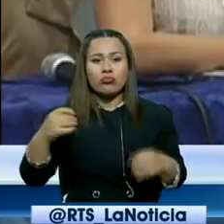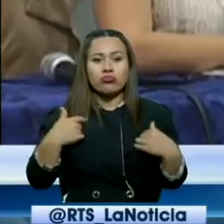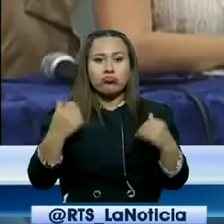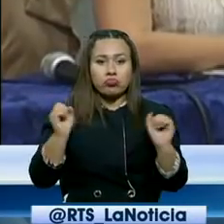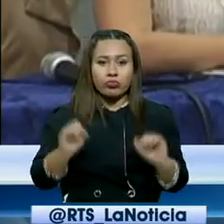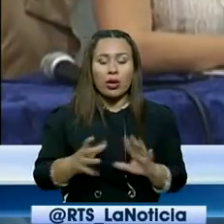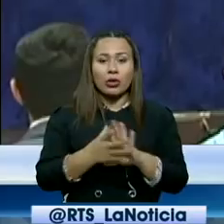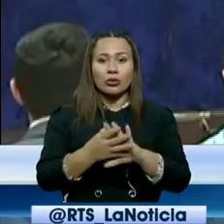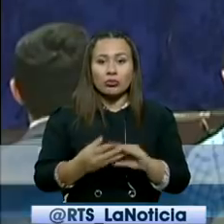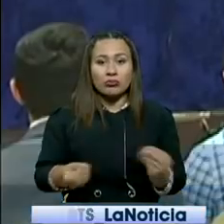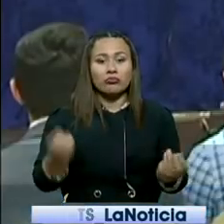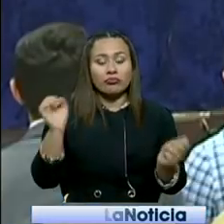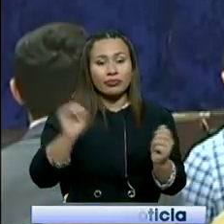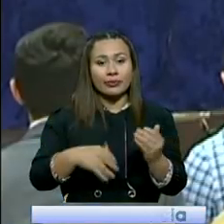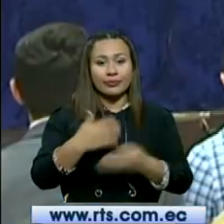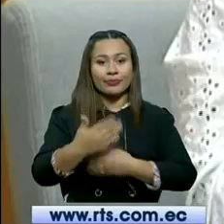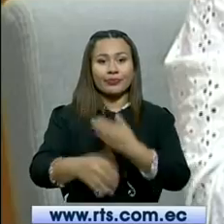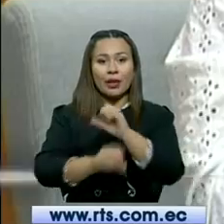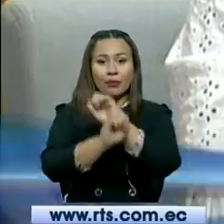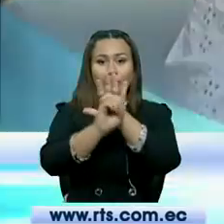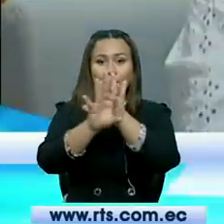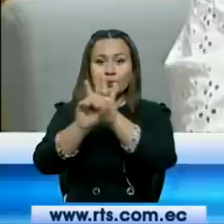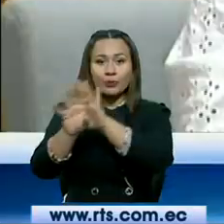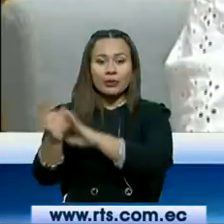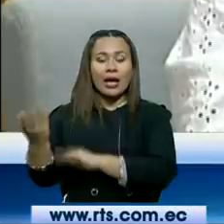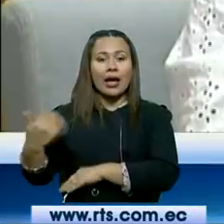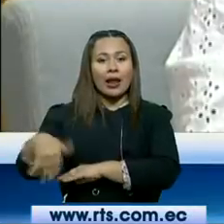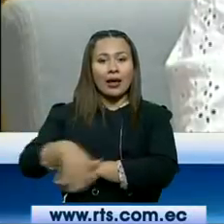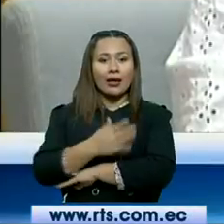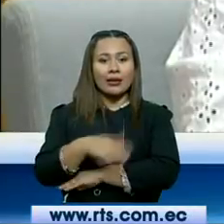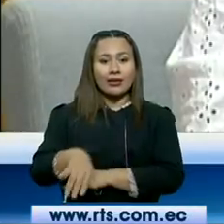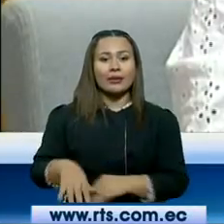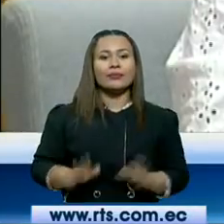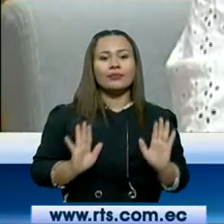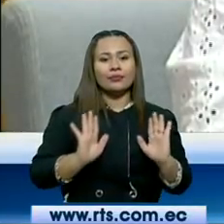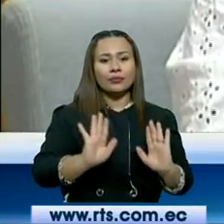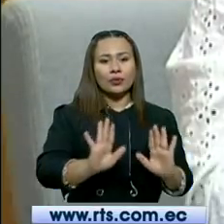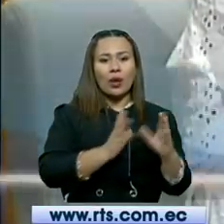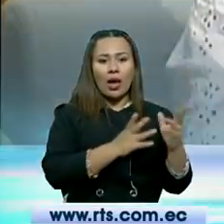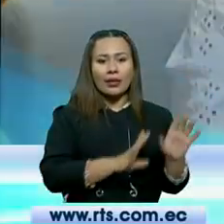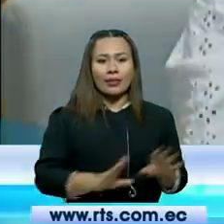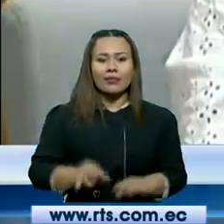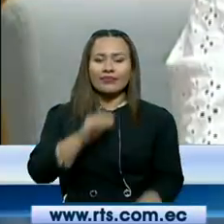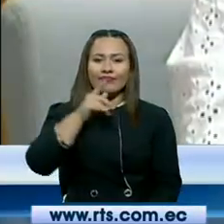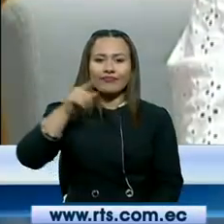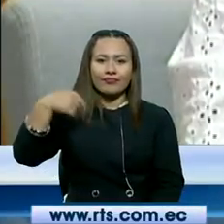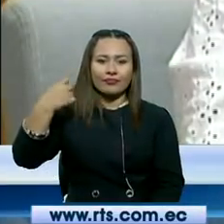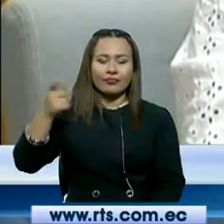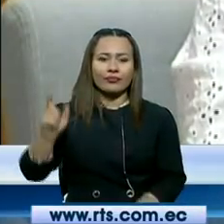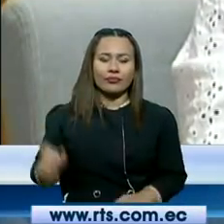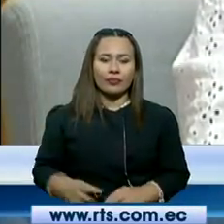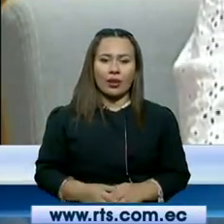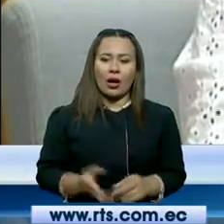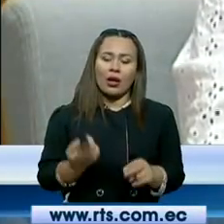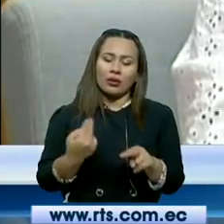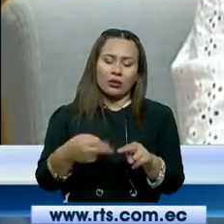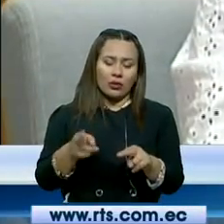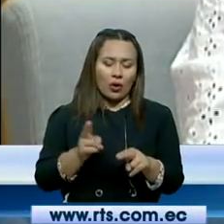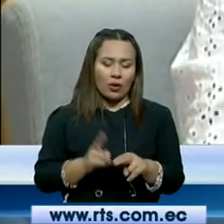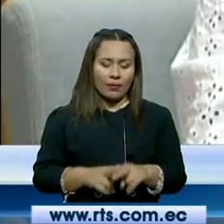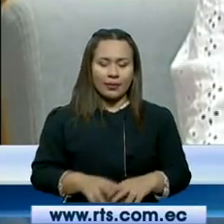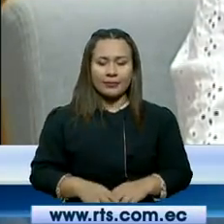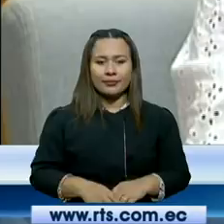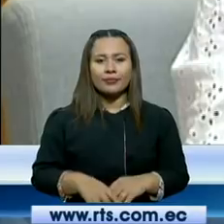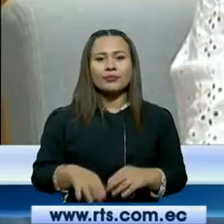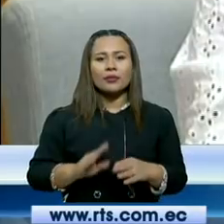la campaña anticipada en las calles. Corresponden a la actividad proselitista que normalmente se da